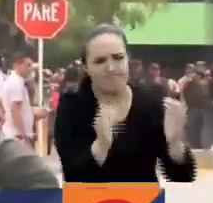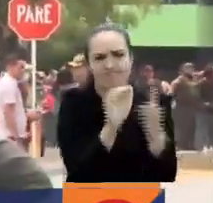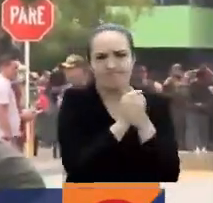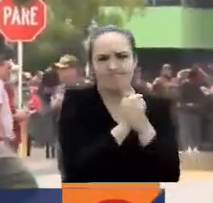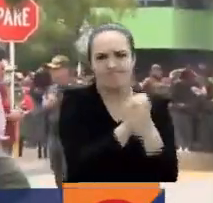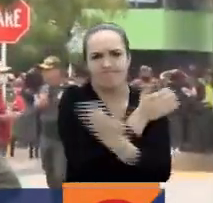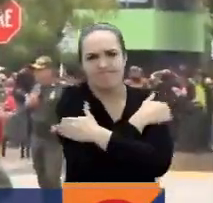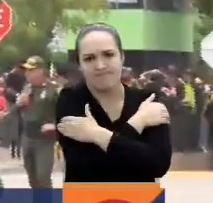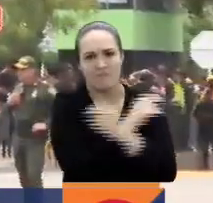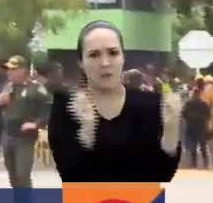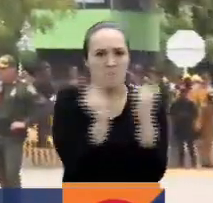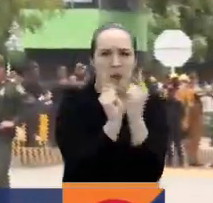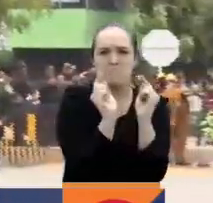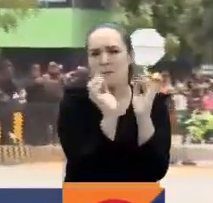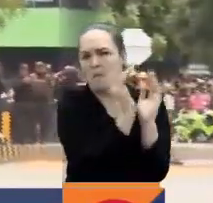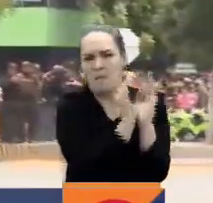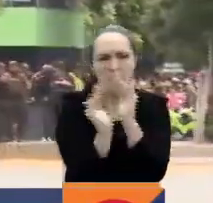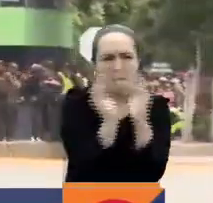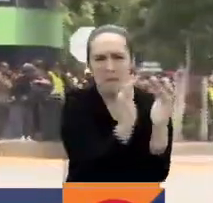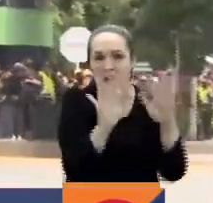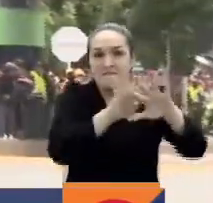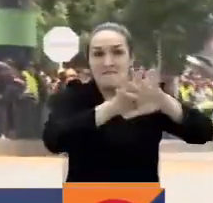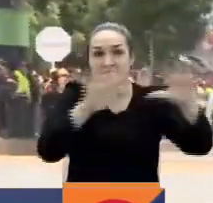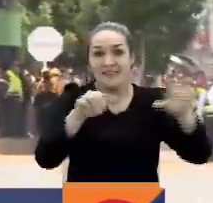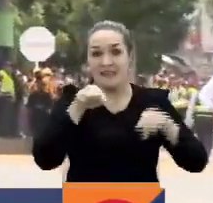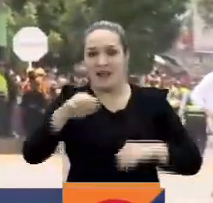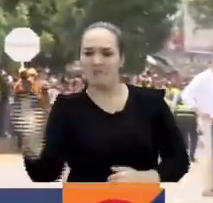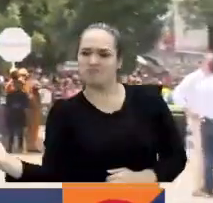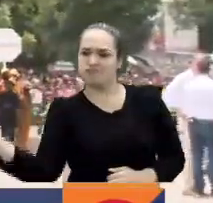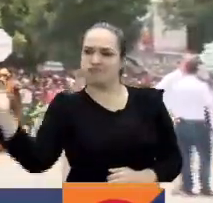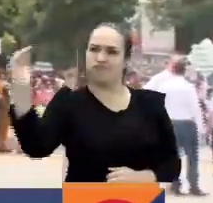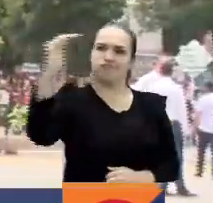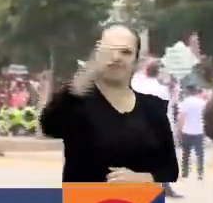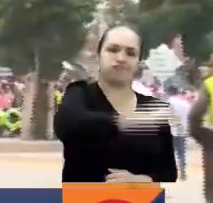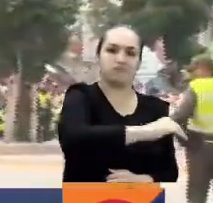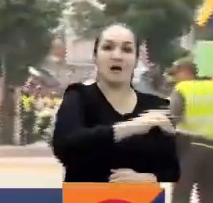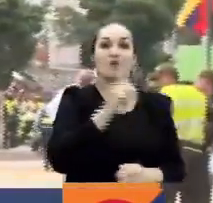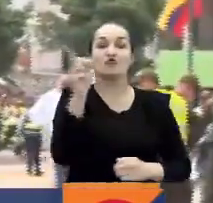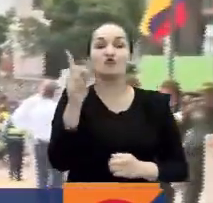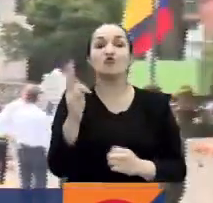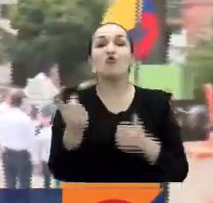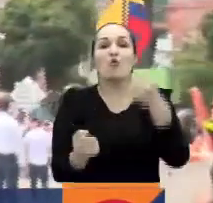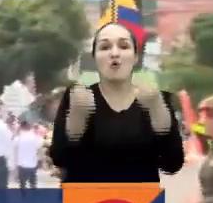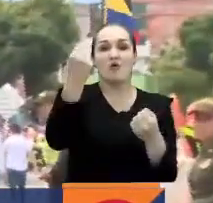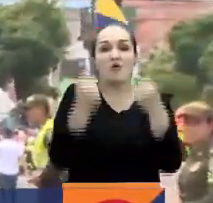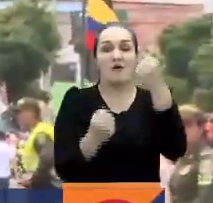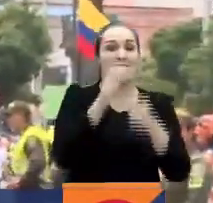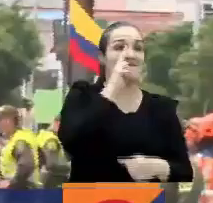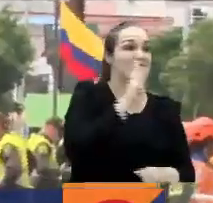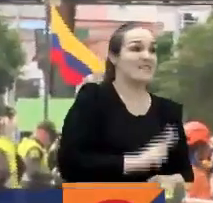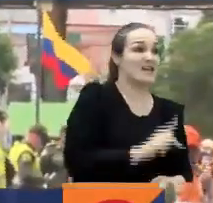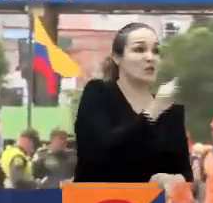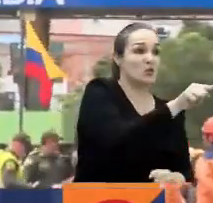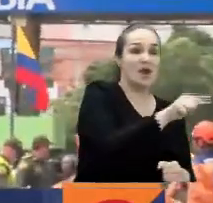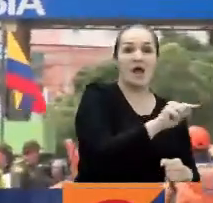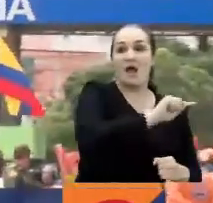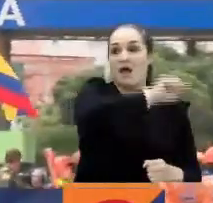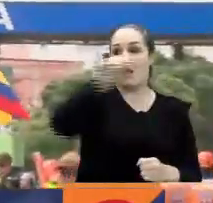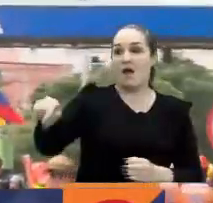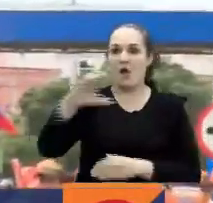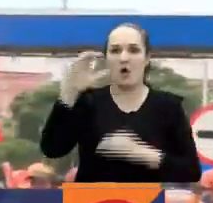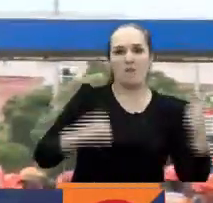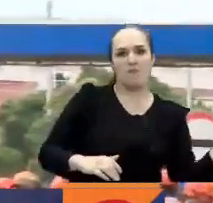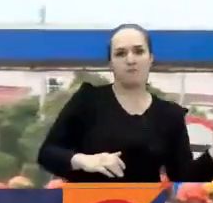paso de los dos vehículos de carga, tanto el vehículo tipo planchón que pasó desde el lado venezolano hacia el lado colombiano,